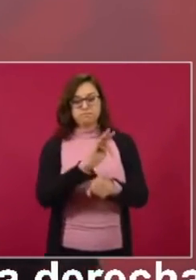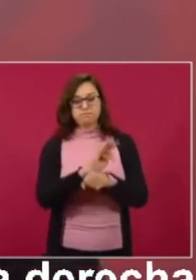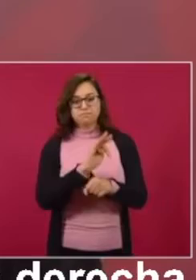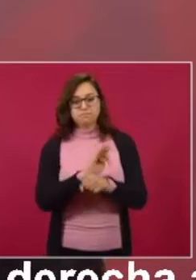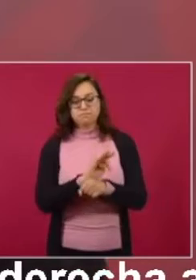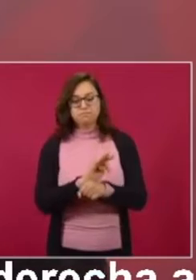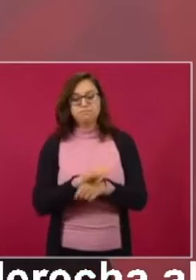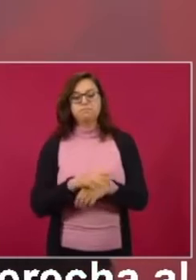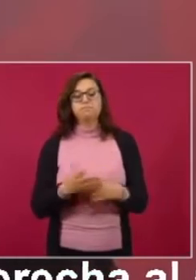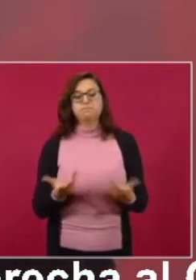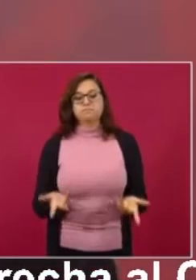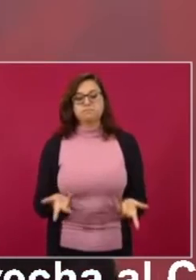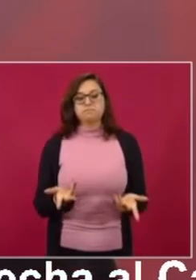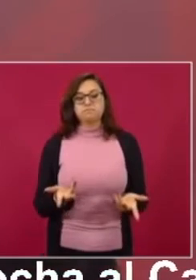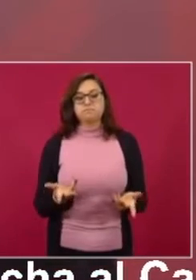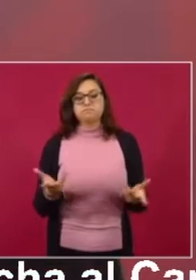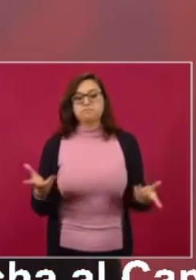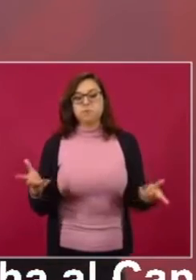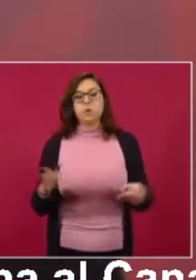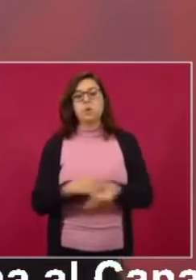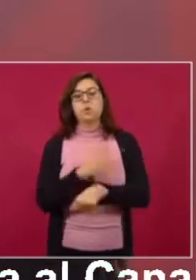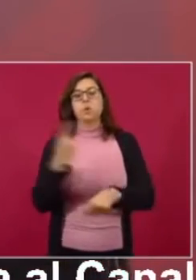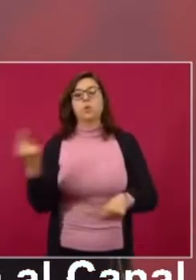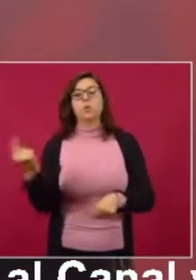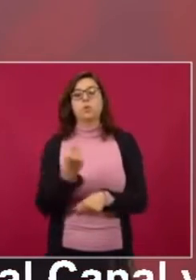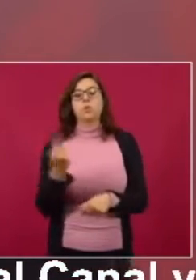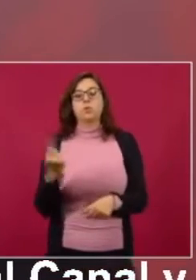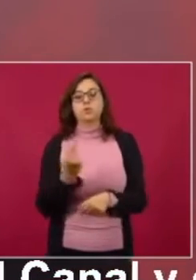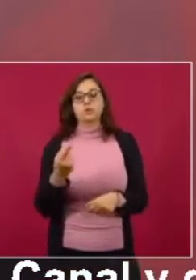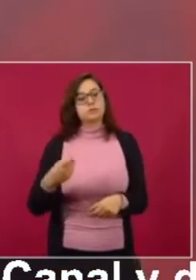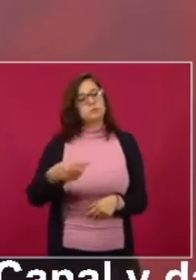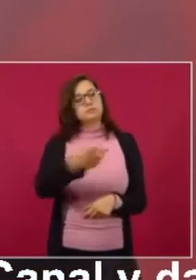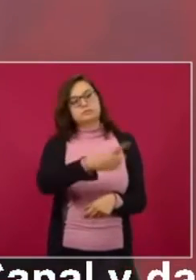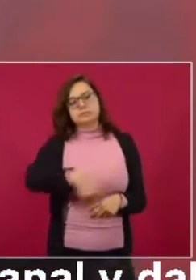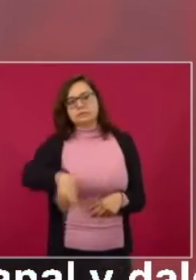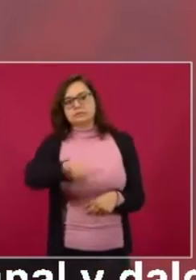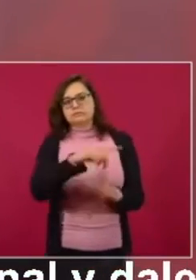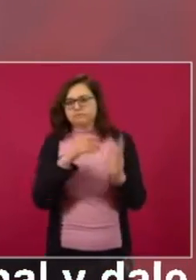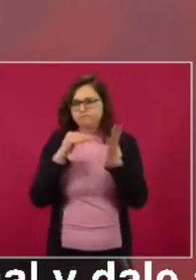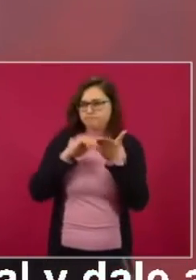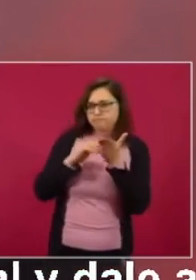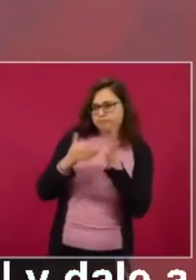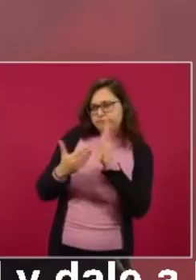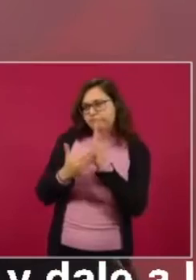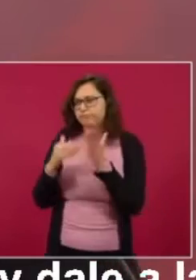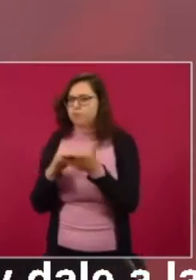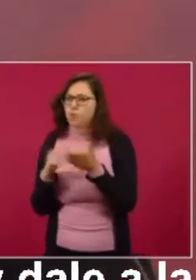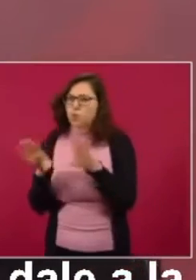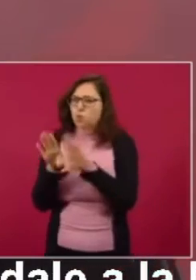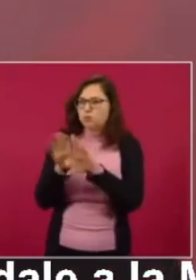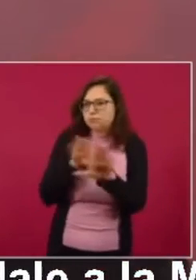qué andan buscando las podridas